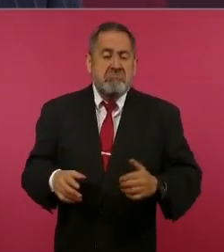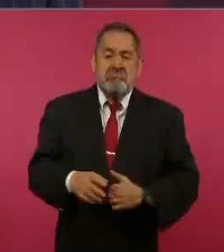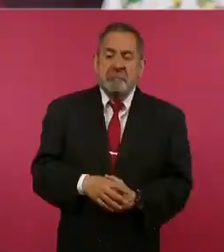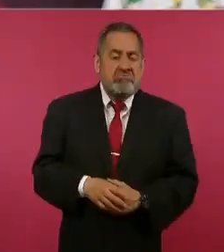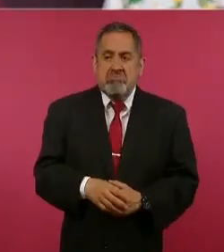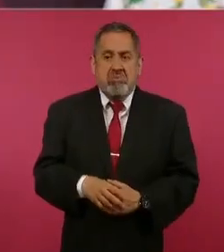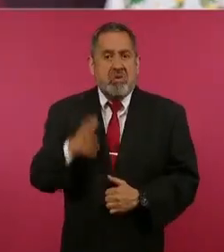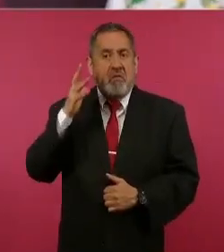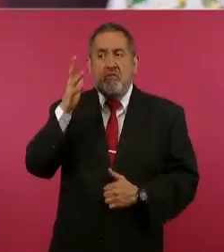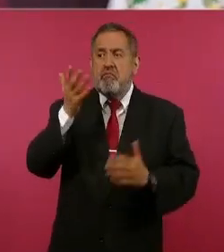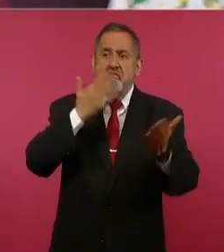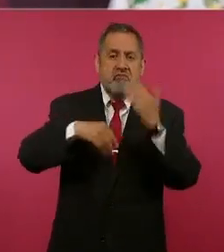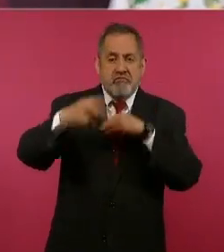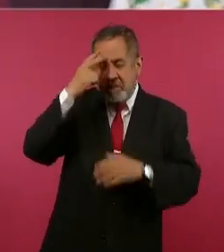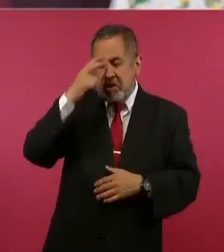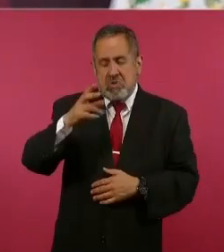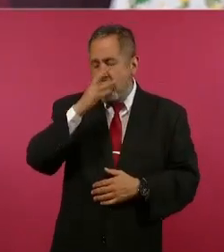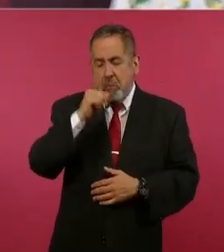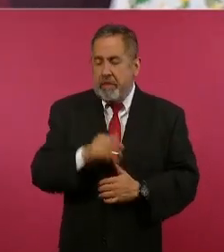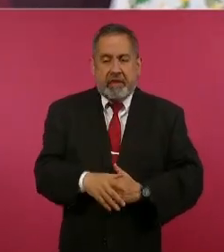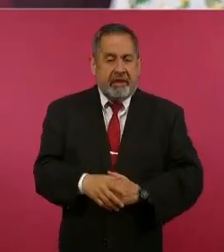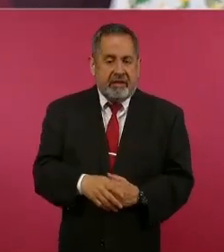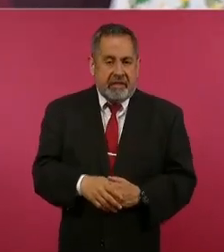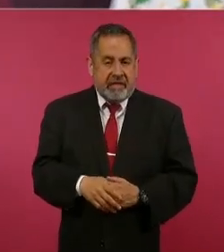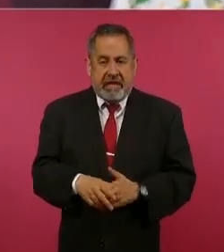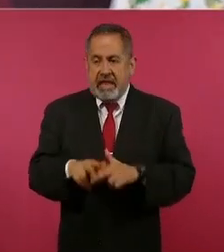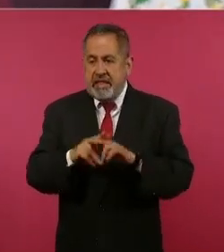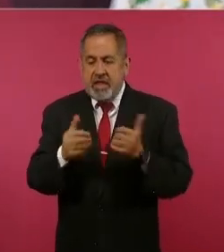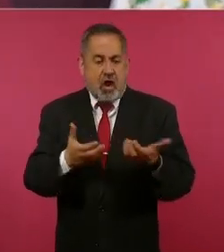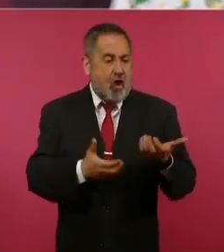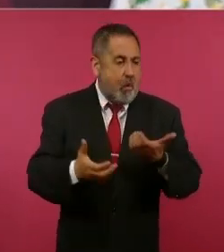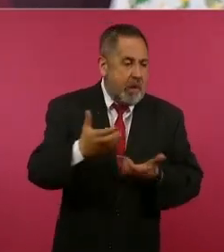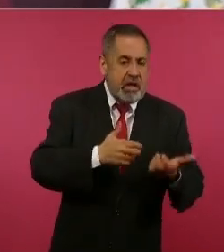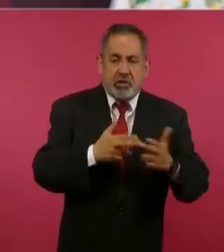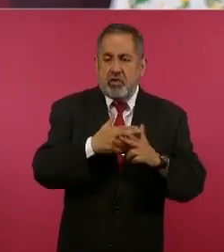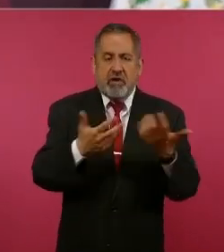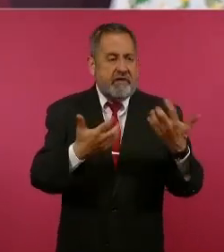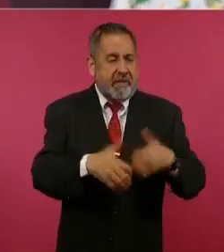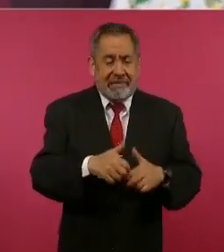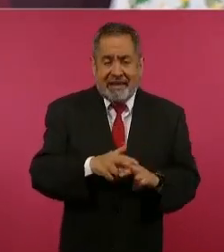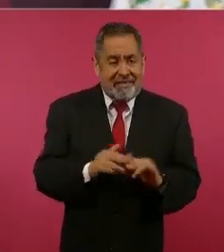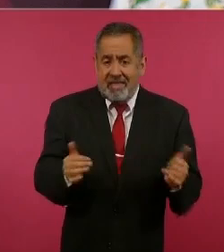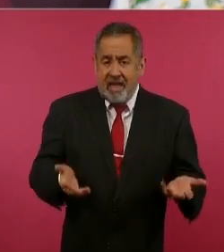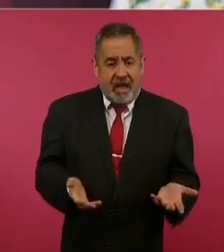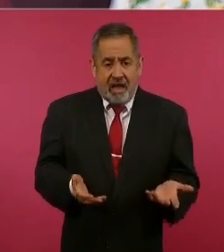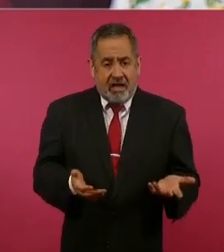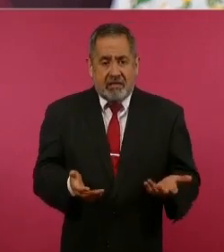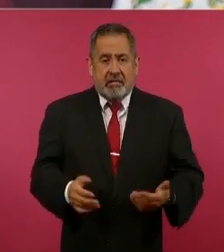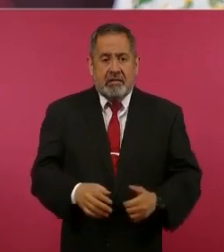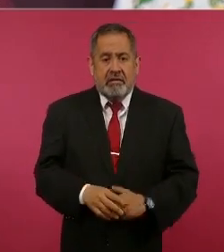no va a prosperar ni el comercio, ni la industria, nada.